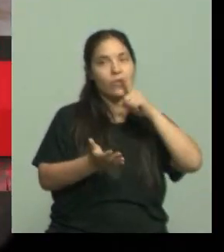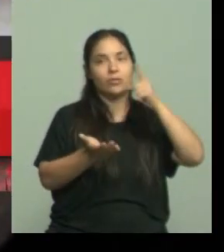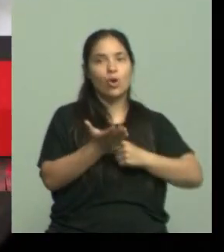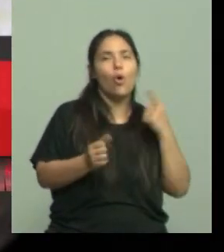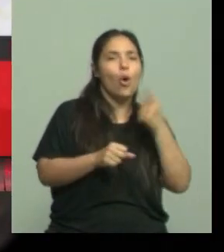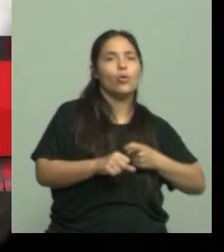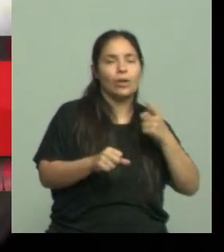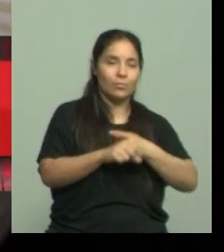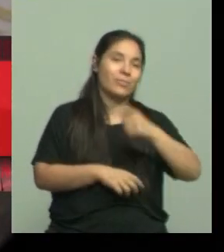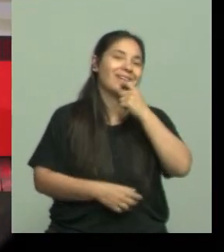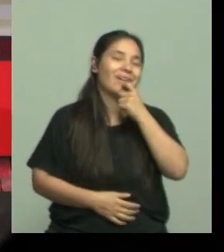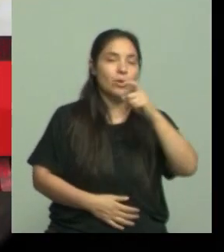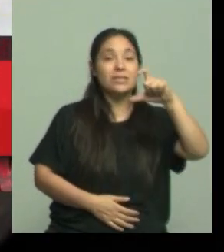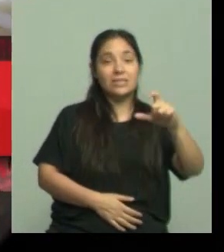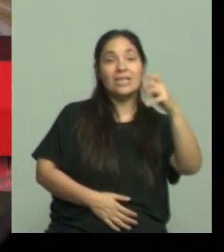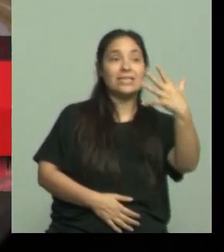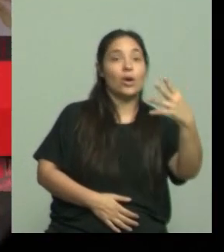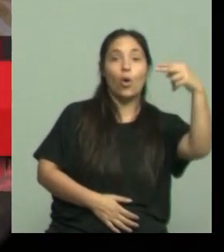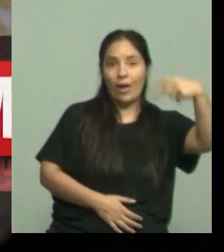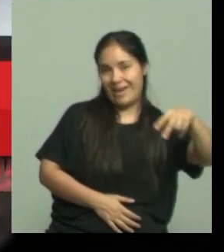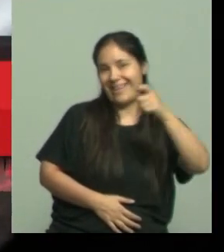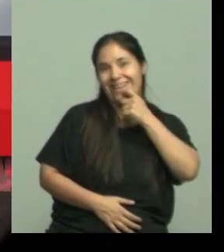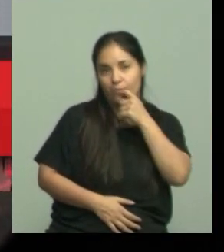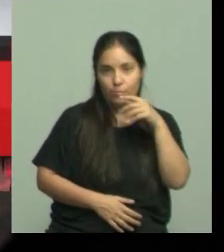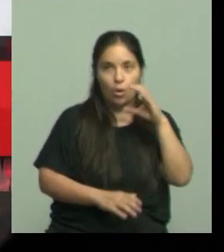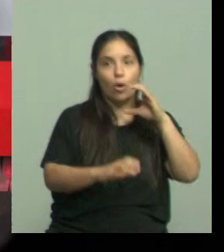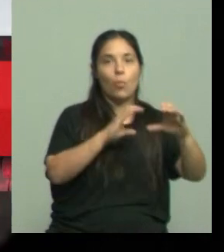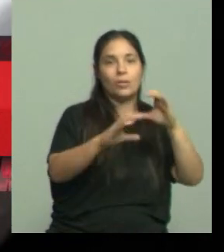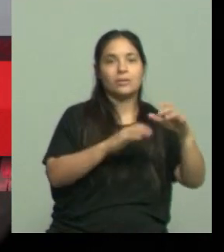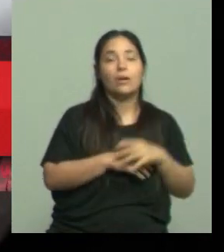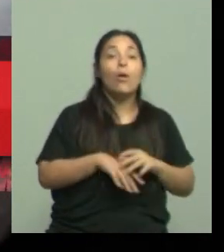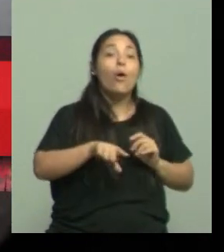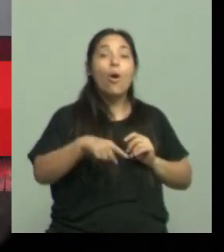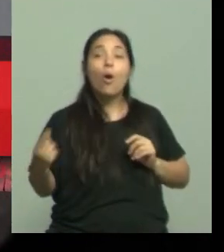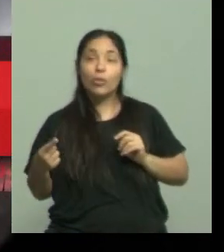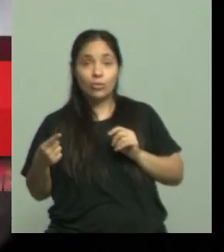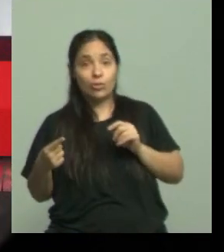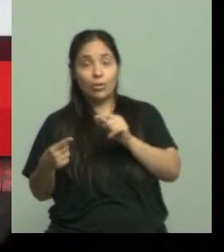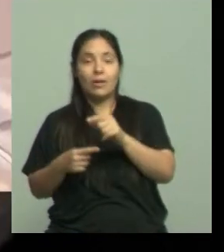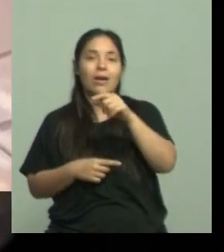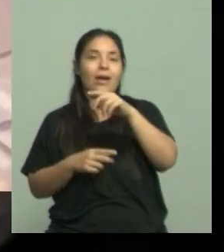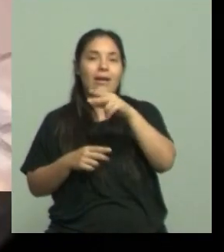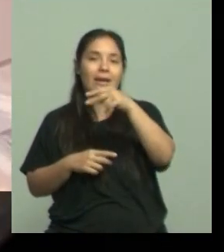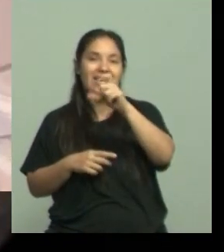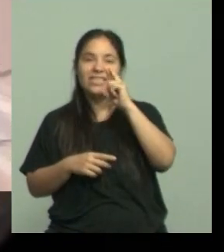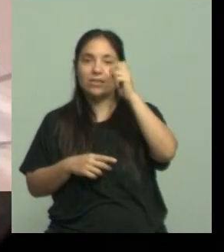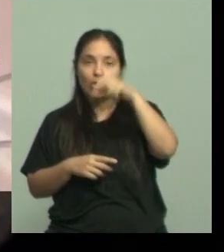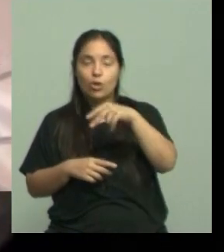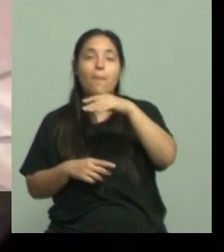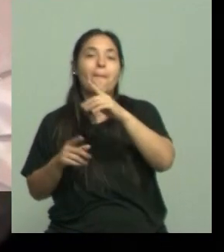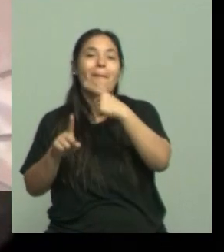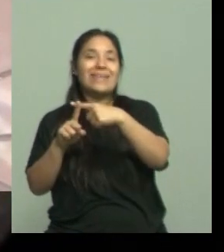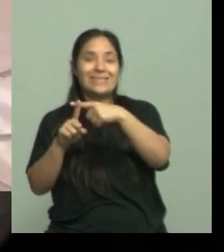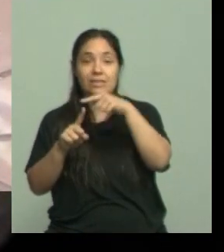gobierno, por donde sea. C5N, por dar un ejemplo. Tenés un medio de comunicación que es más mileísta que Milei, La Nación